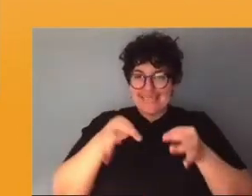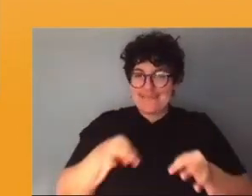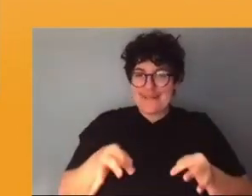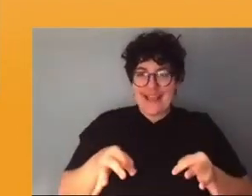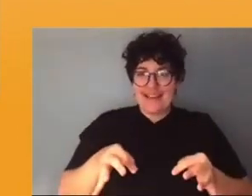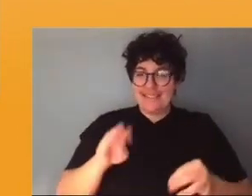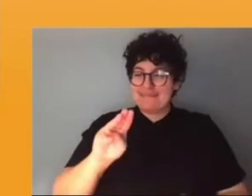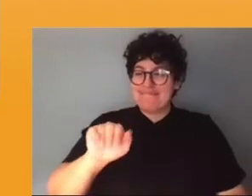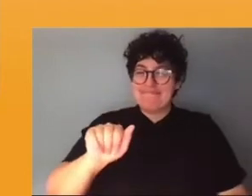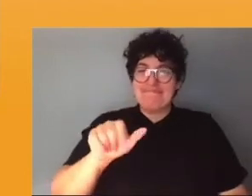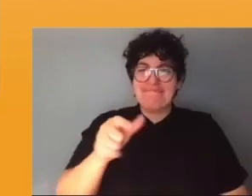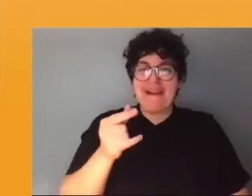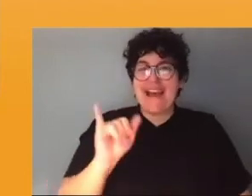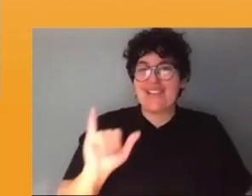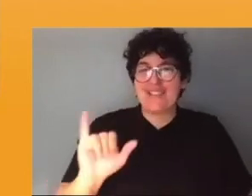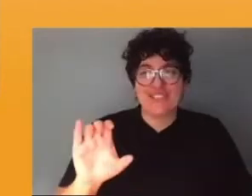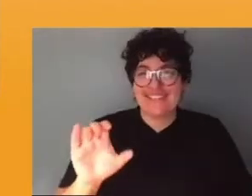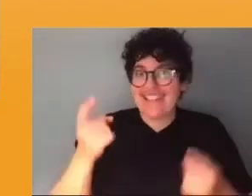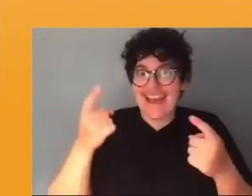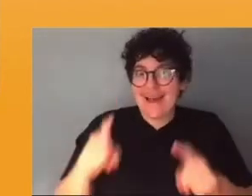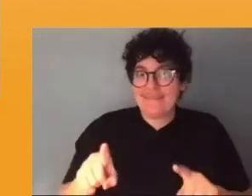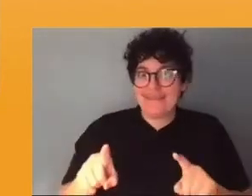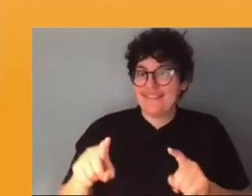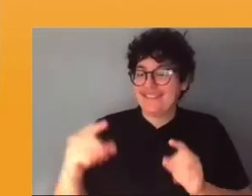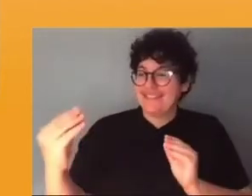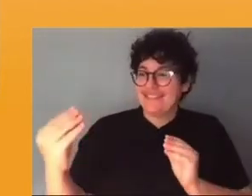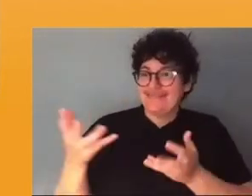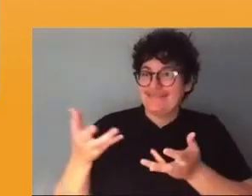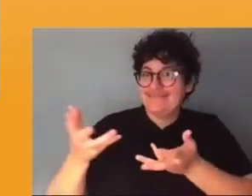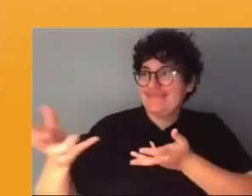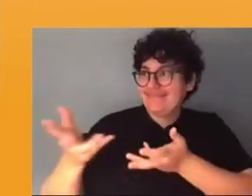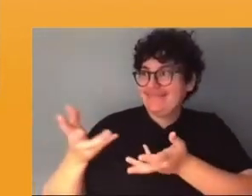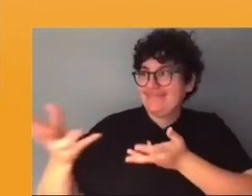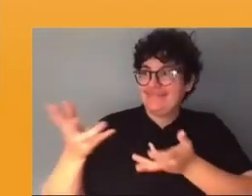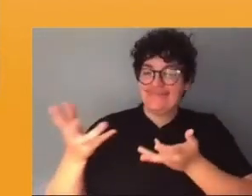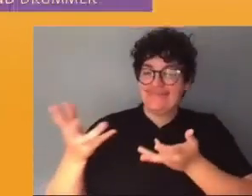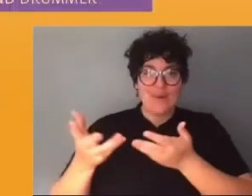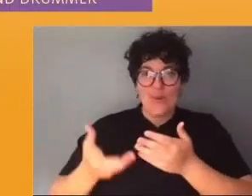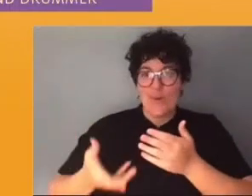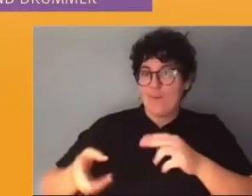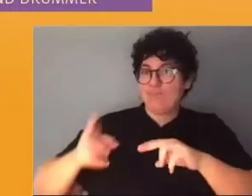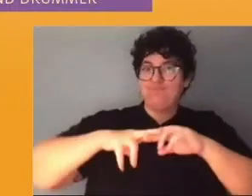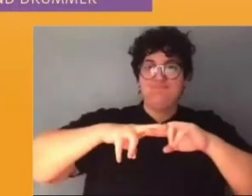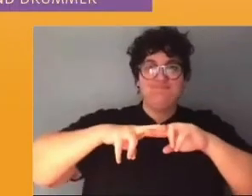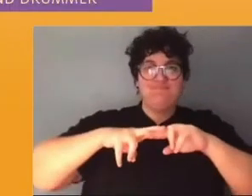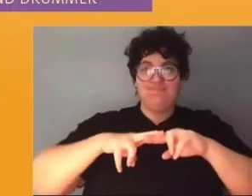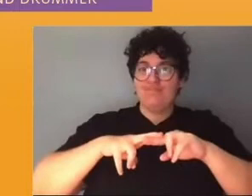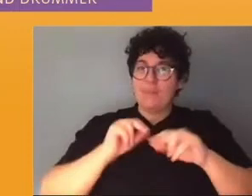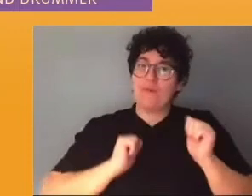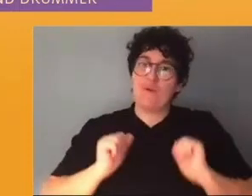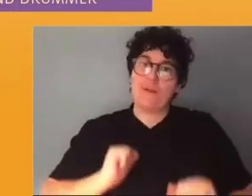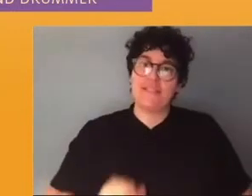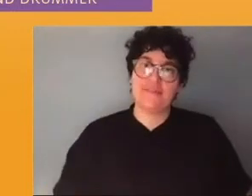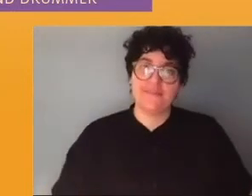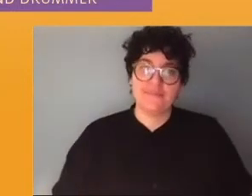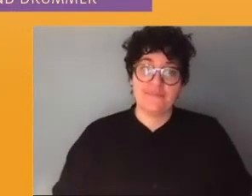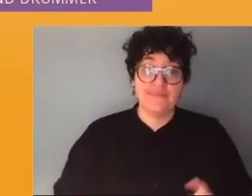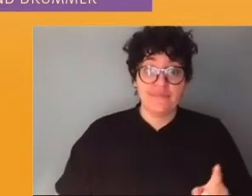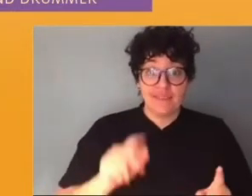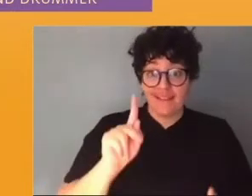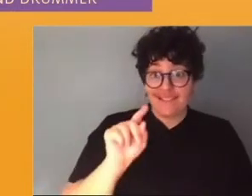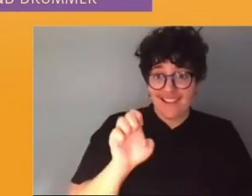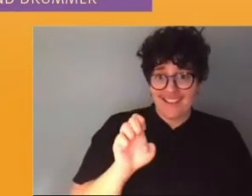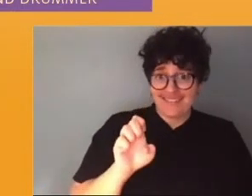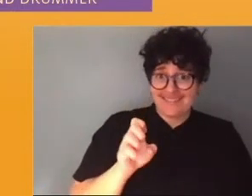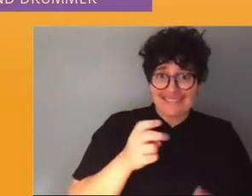lo que sucede, que hace el performance mucho mejor. Gracias. Créanlo o no, ya casi estamos